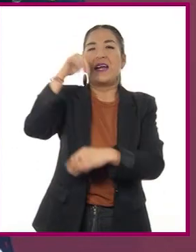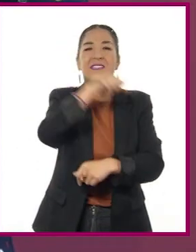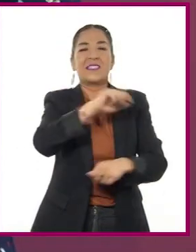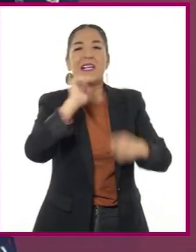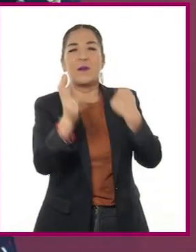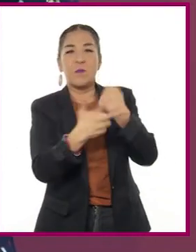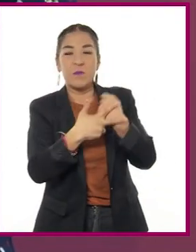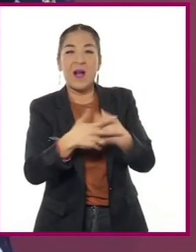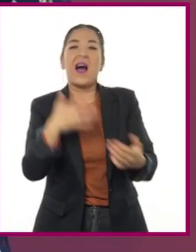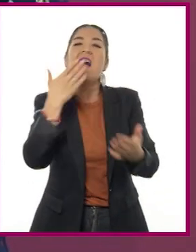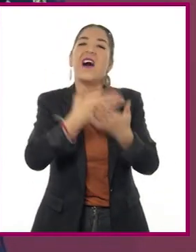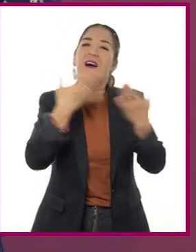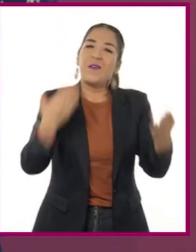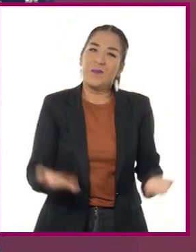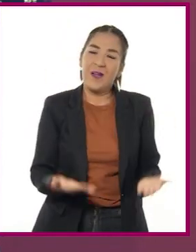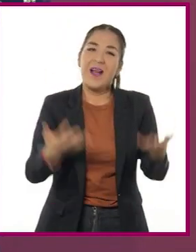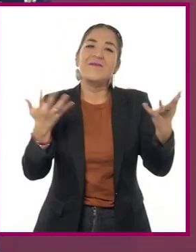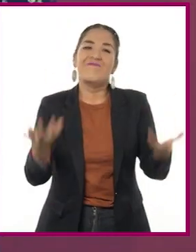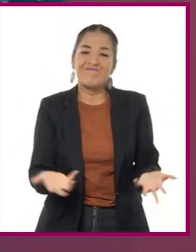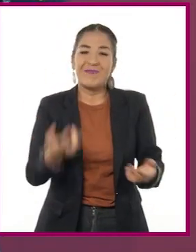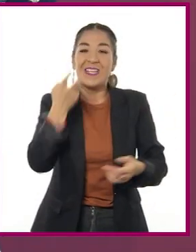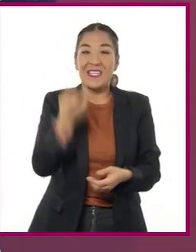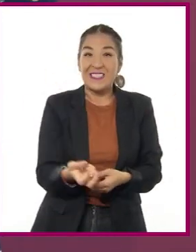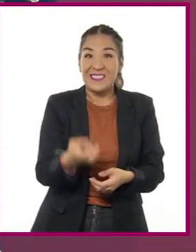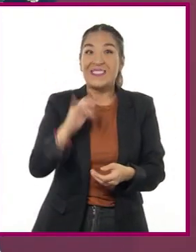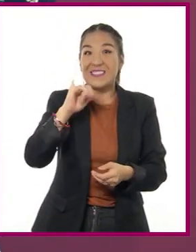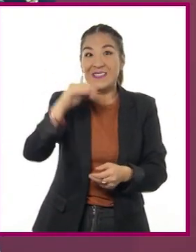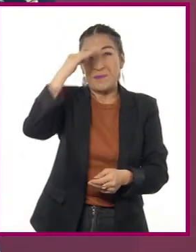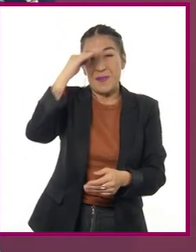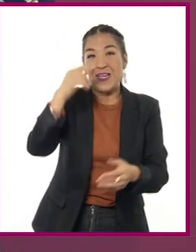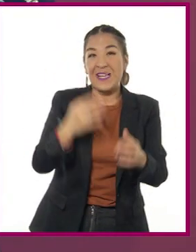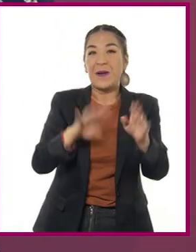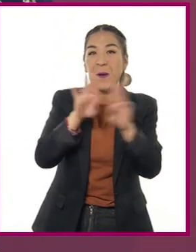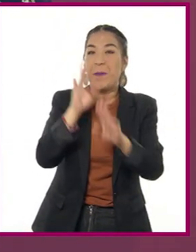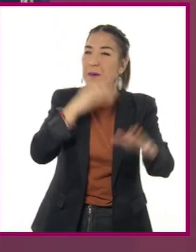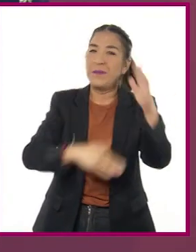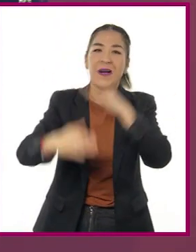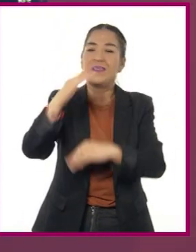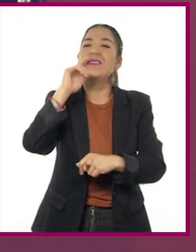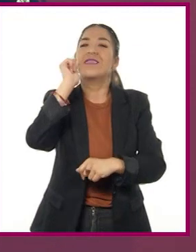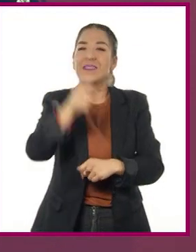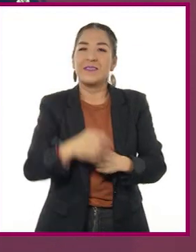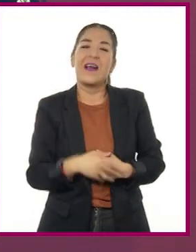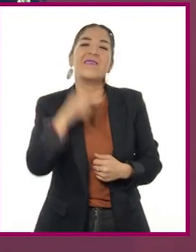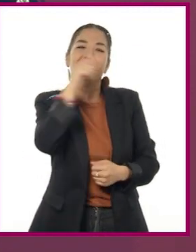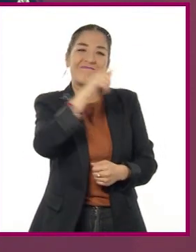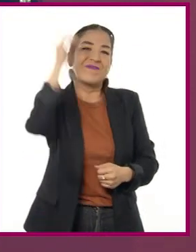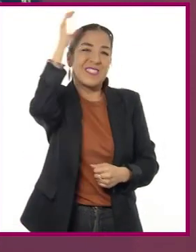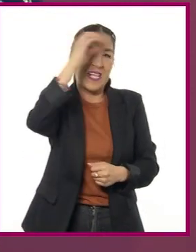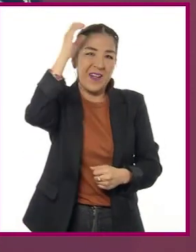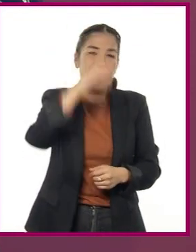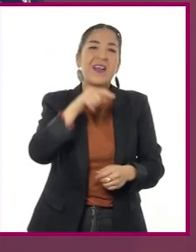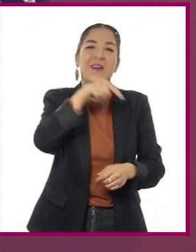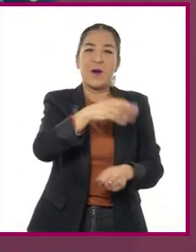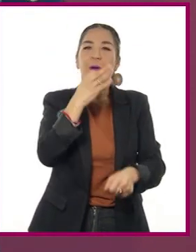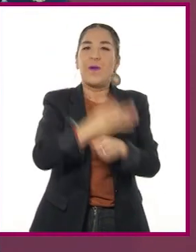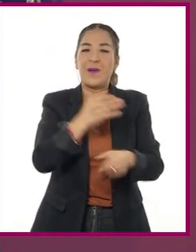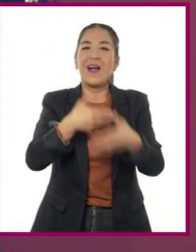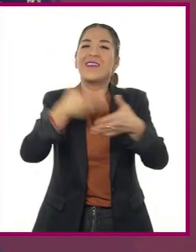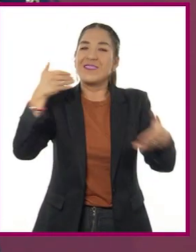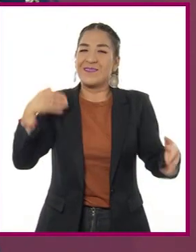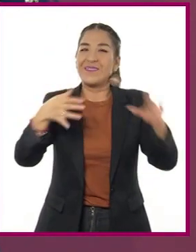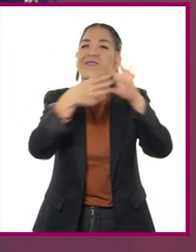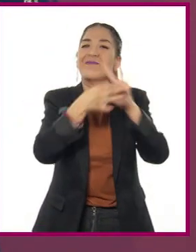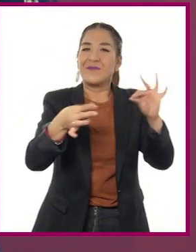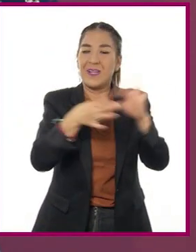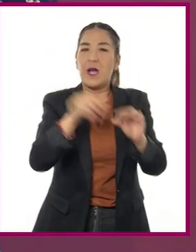Ahora sabemos que no necesariamente fue así. Un claro ejemplo son los científicos que se mencionaron anteriormente